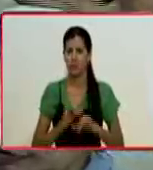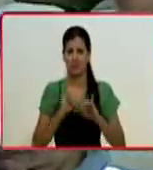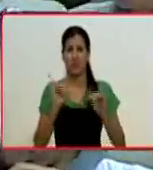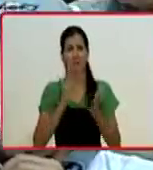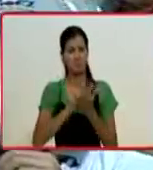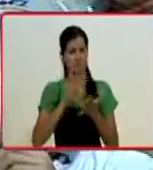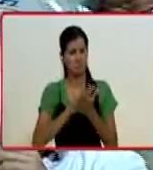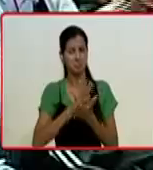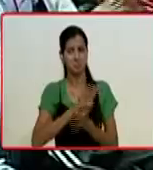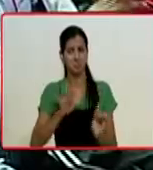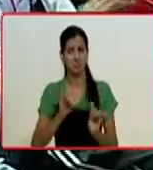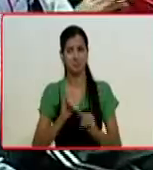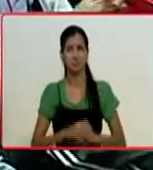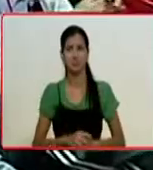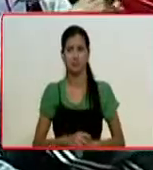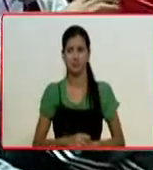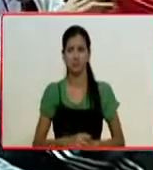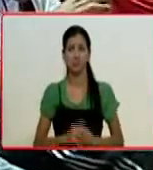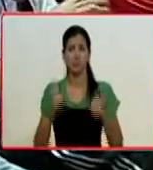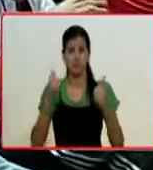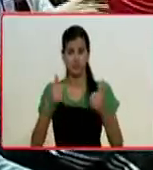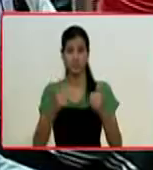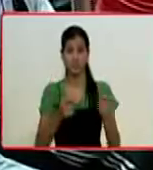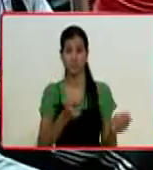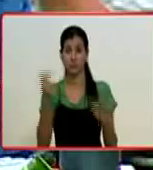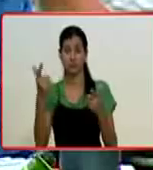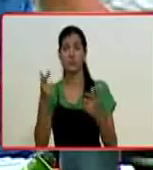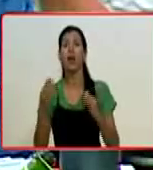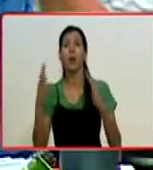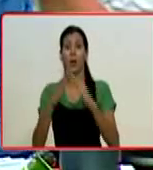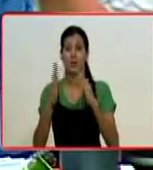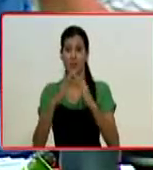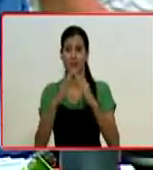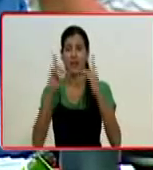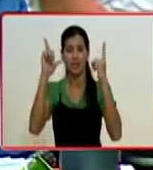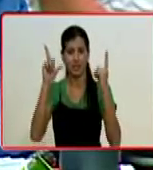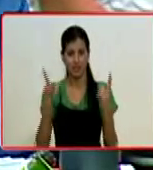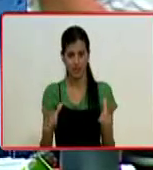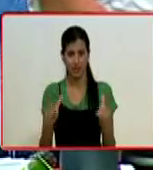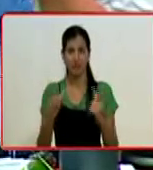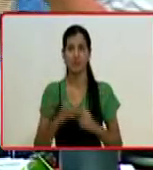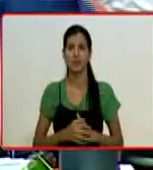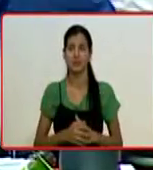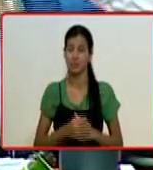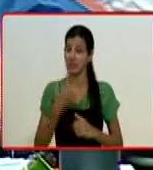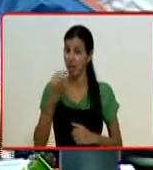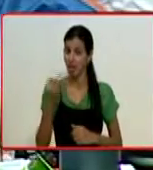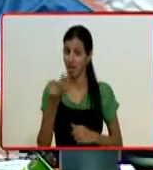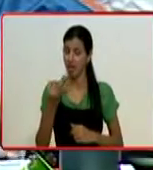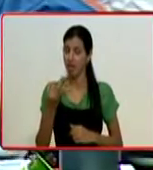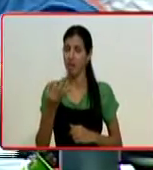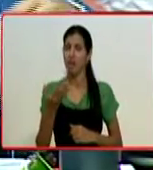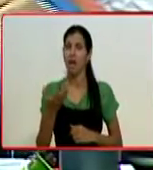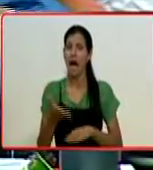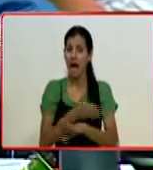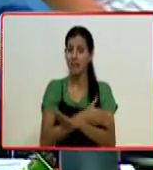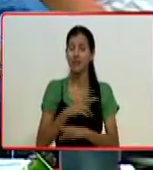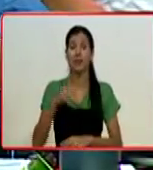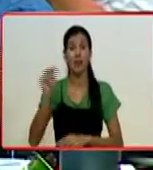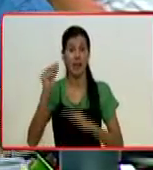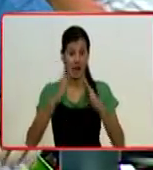tranquilo, recuperado y lo llevamos a su casa para que descanse, ¿verdad? Pero antes de irnos a nuestra